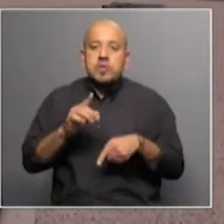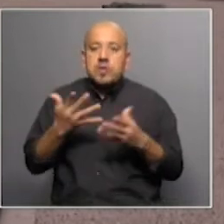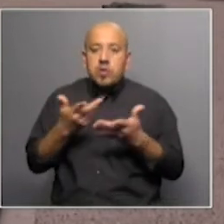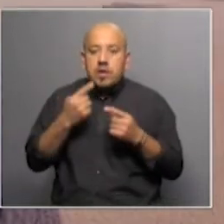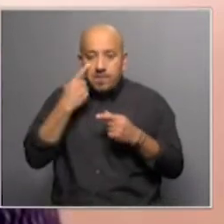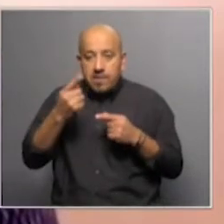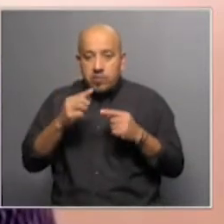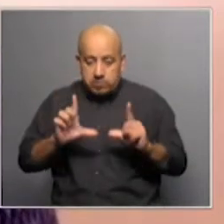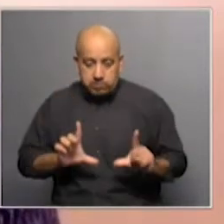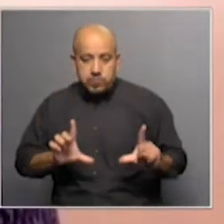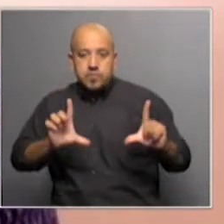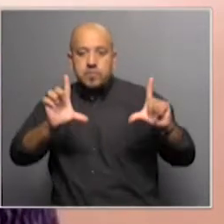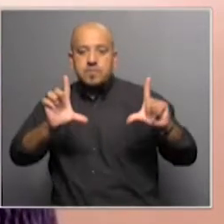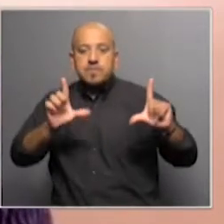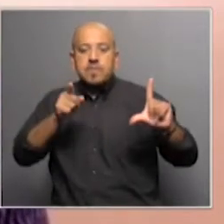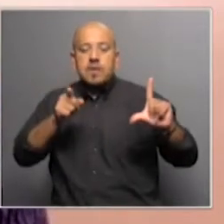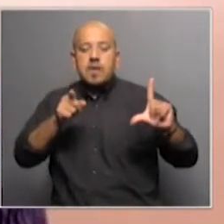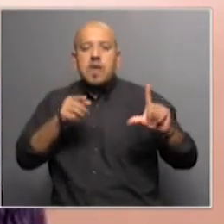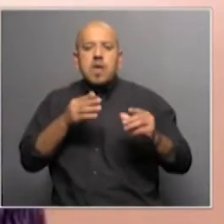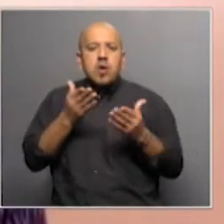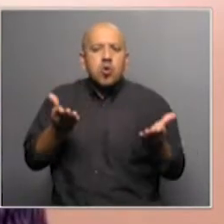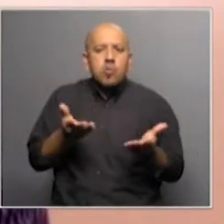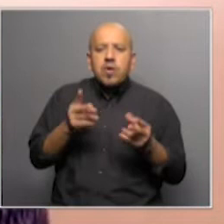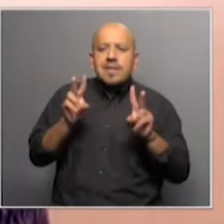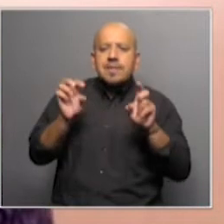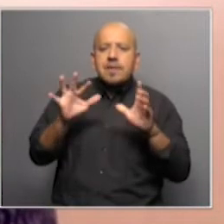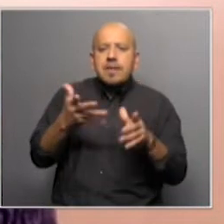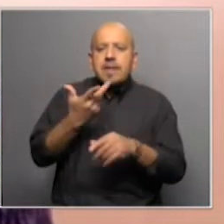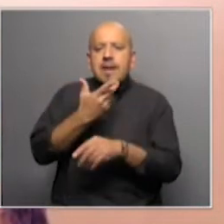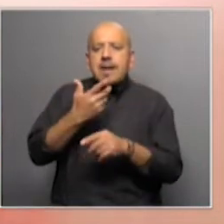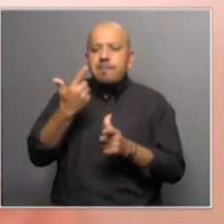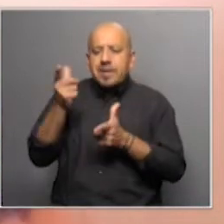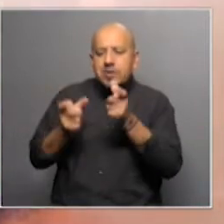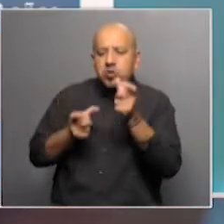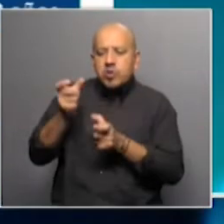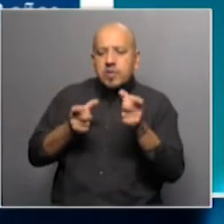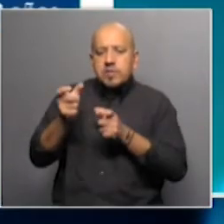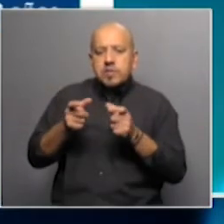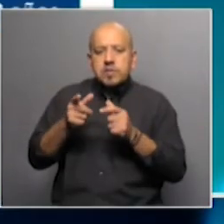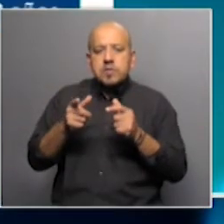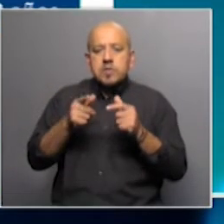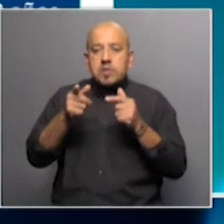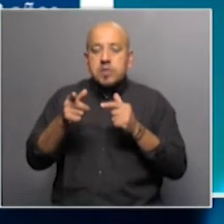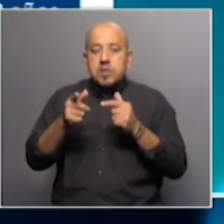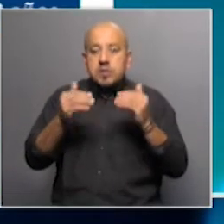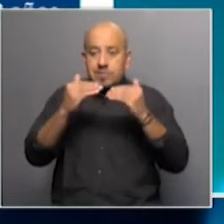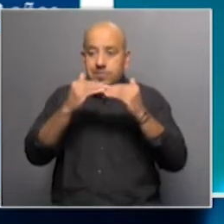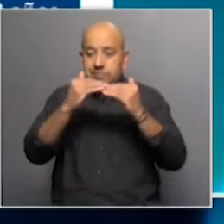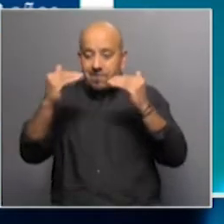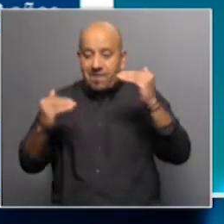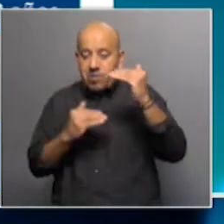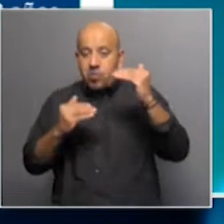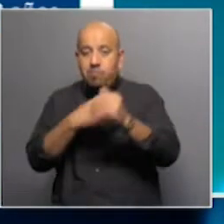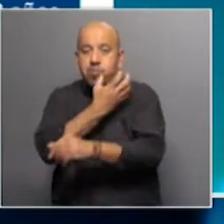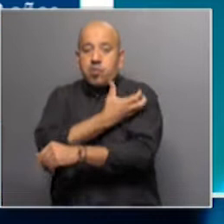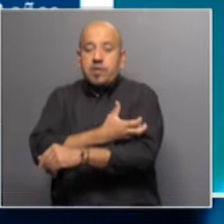placa, la idea es un poco mostrar cómo se distribuye, ¿sí?, la población que está por debajo de la línea de pobreza